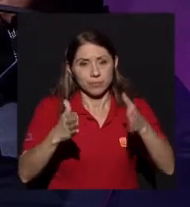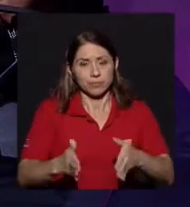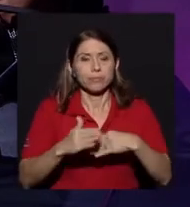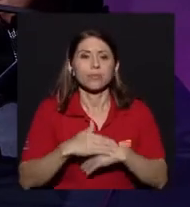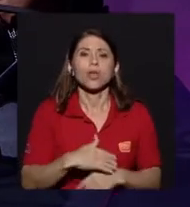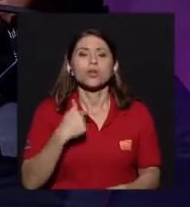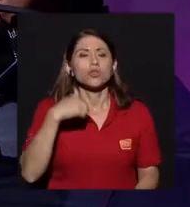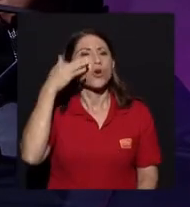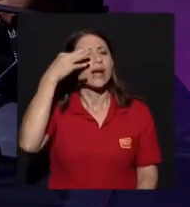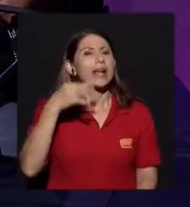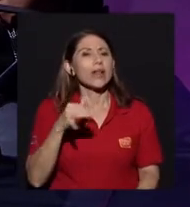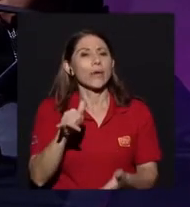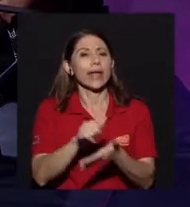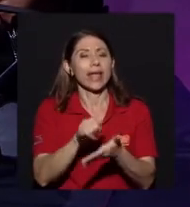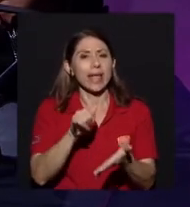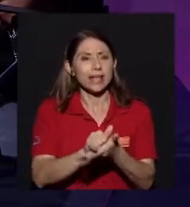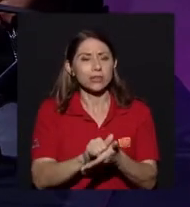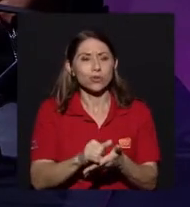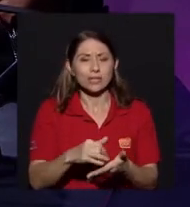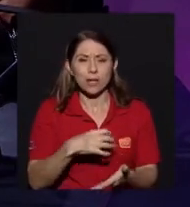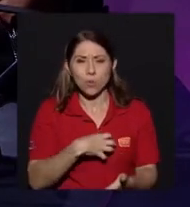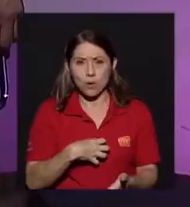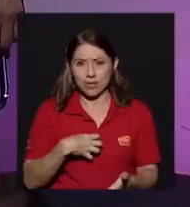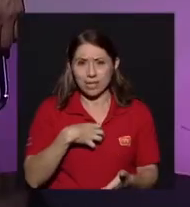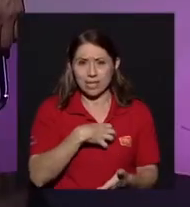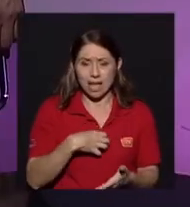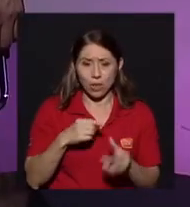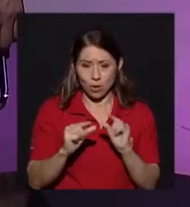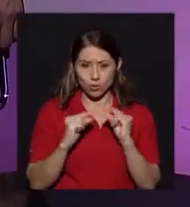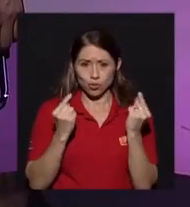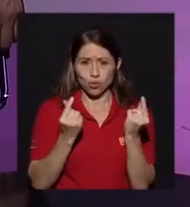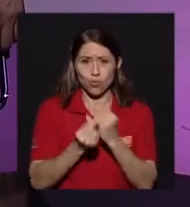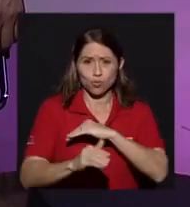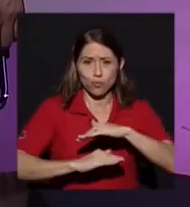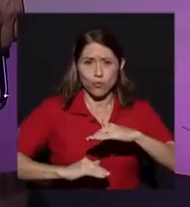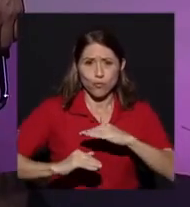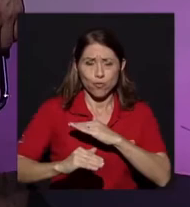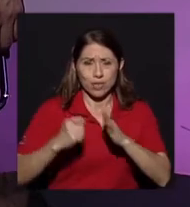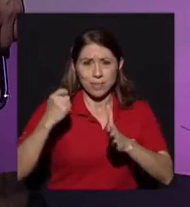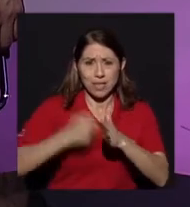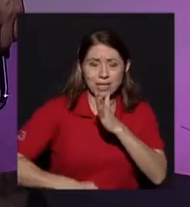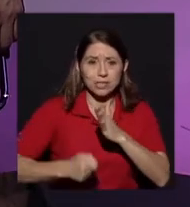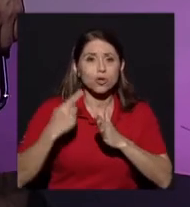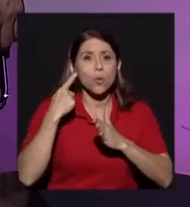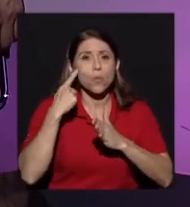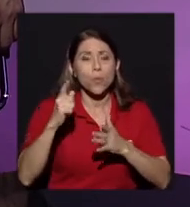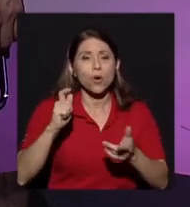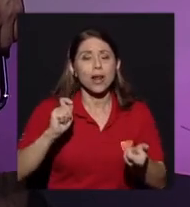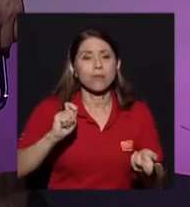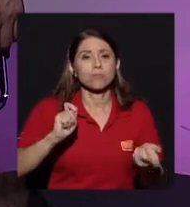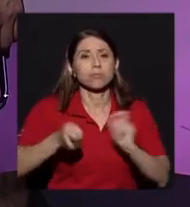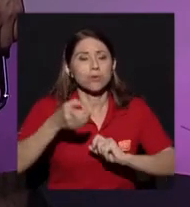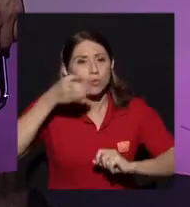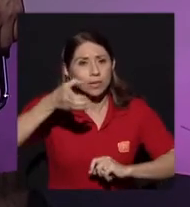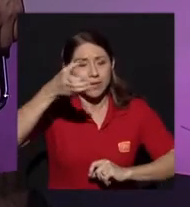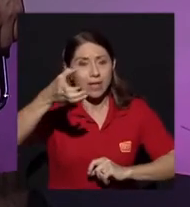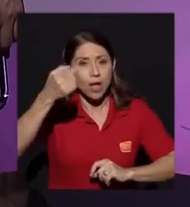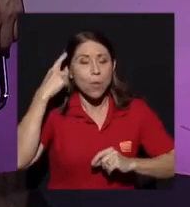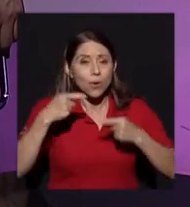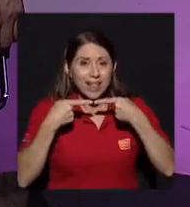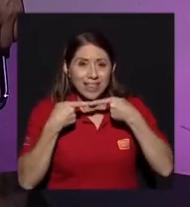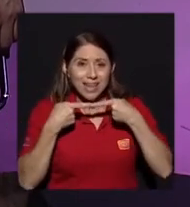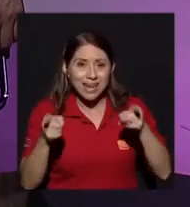lo que más irritado tienen los sectores fundamentalistas transformación cultural porque el decreto establece la obligatoriedad de